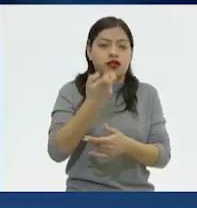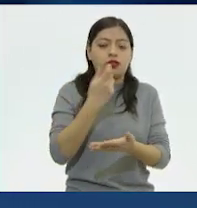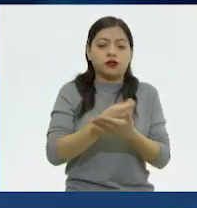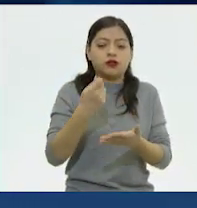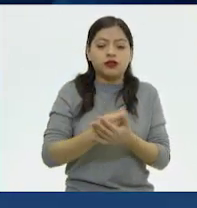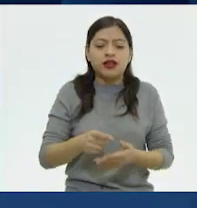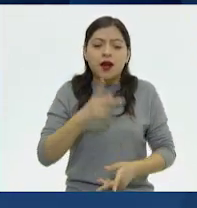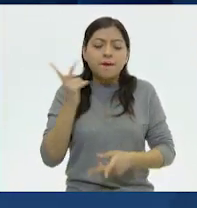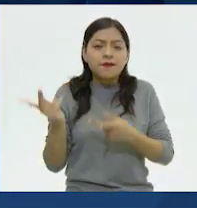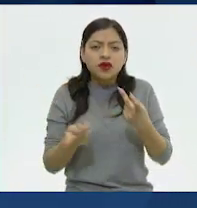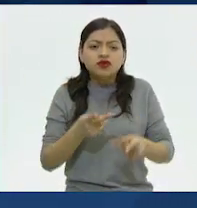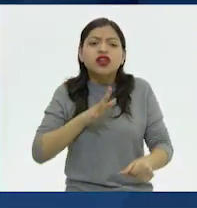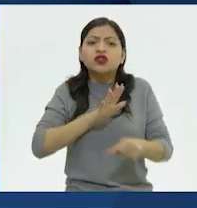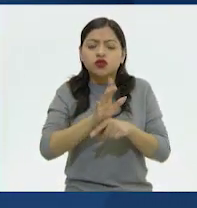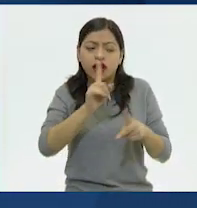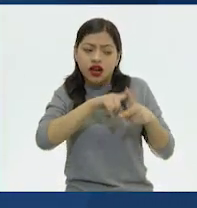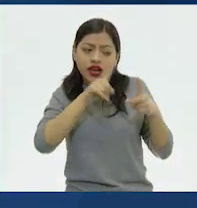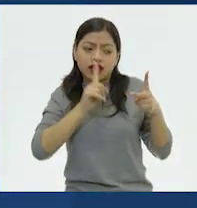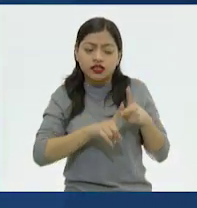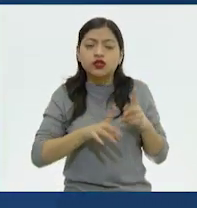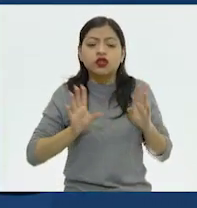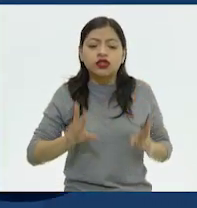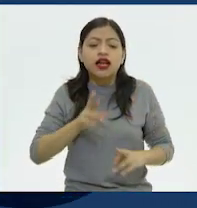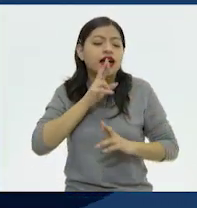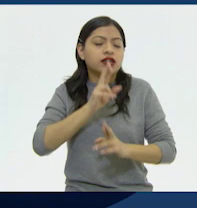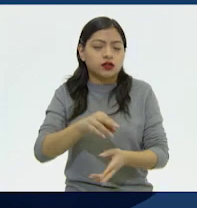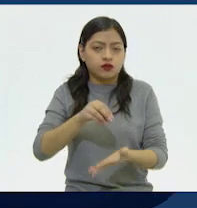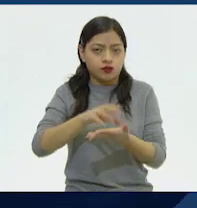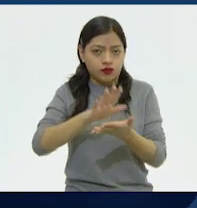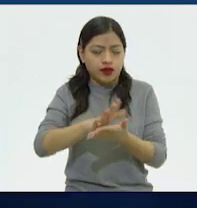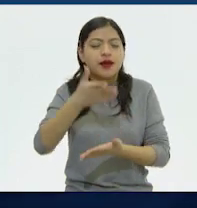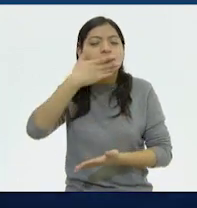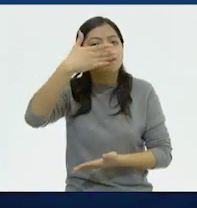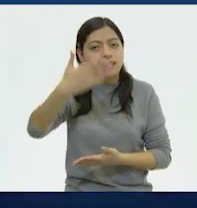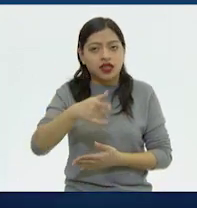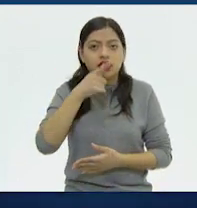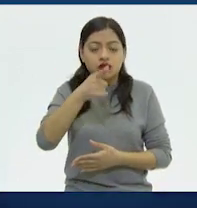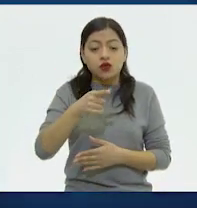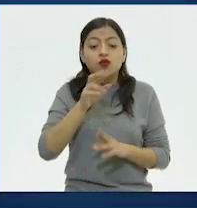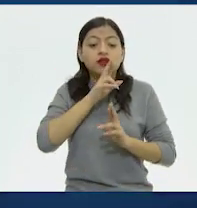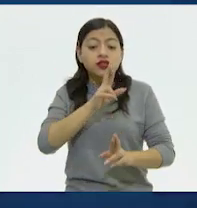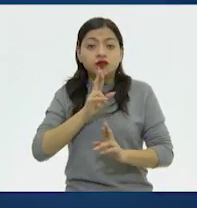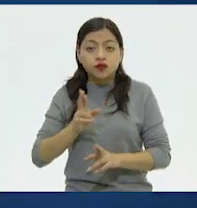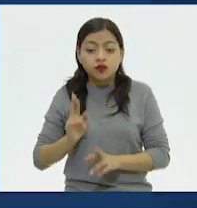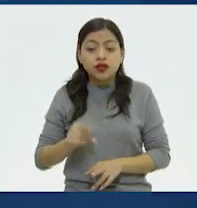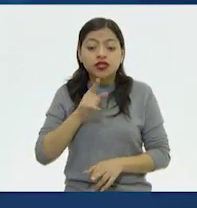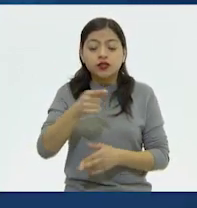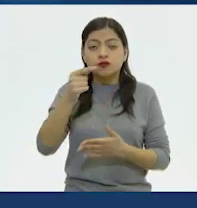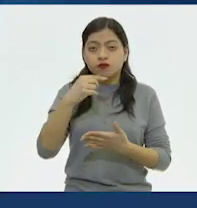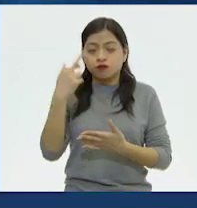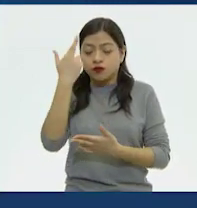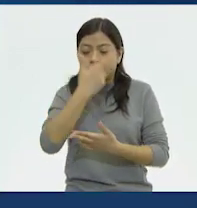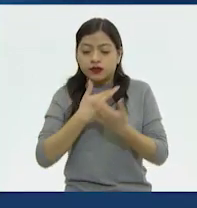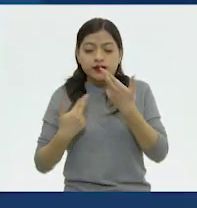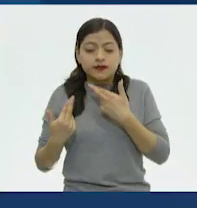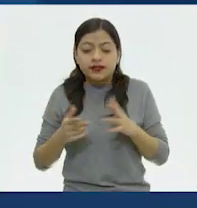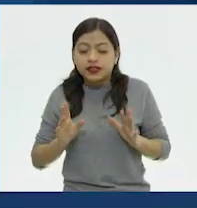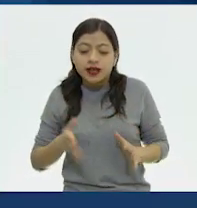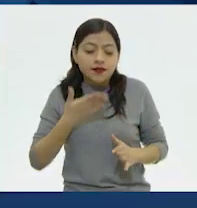y por consiguiente de respuesta esperada. Revisa todas tus respuestas al final y responde la totalidad de